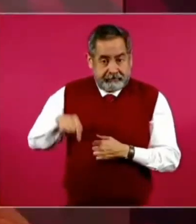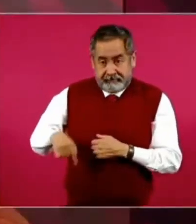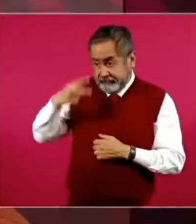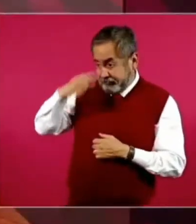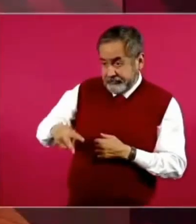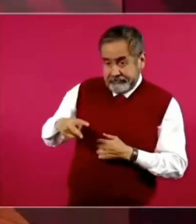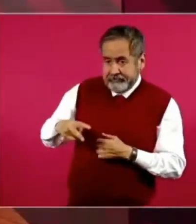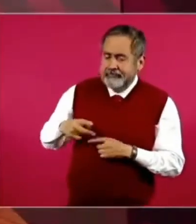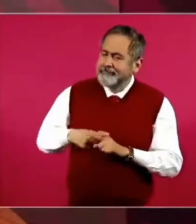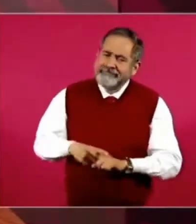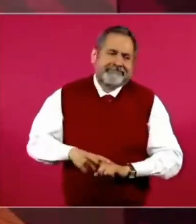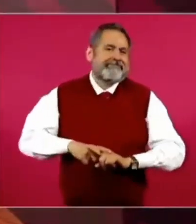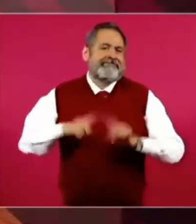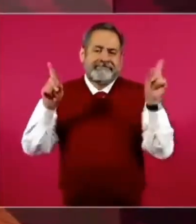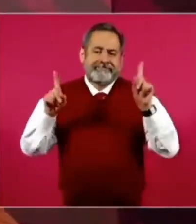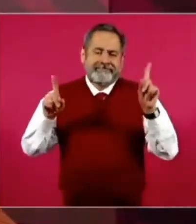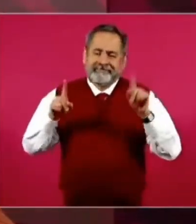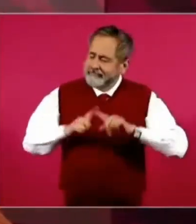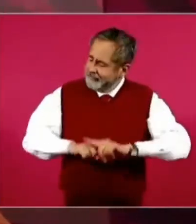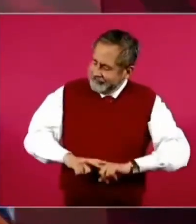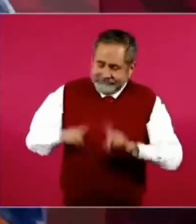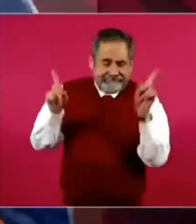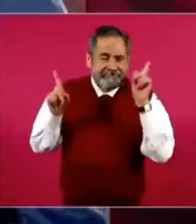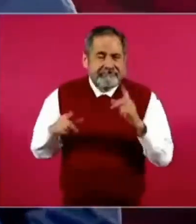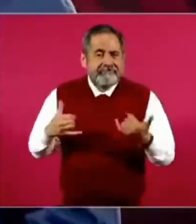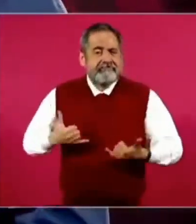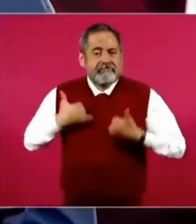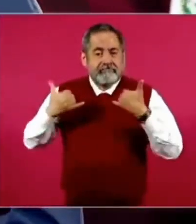afortunadamente, no lo tenemos en México.